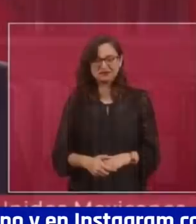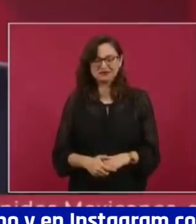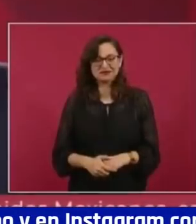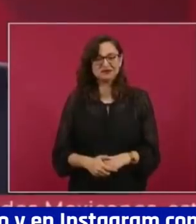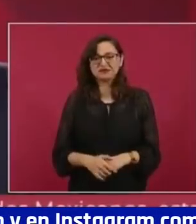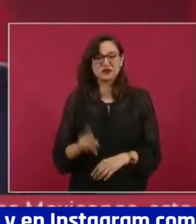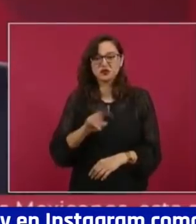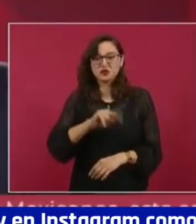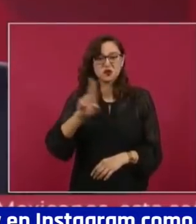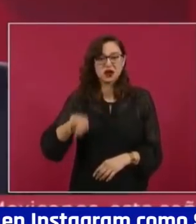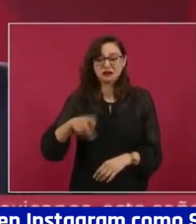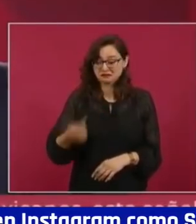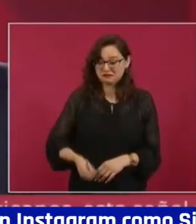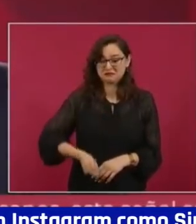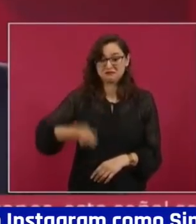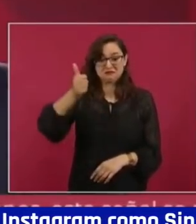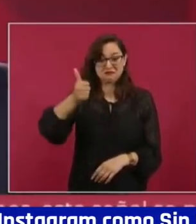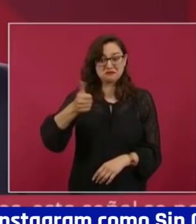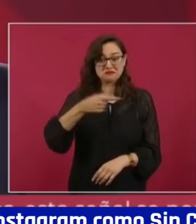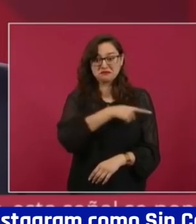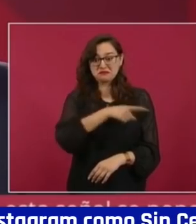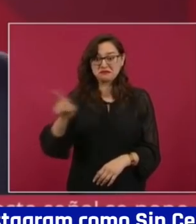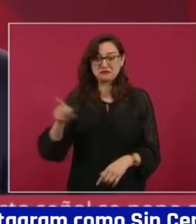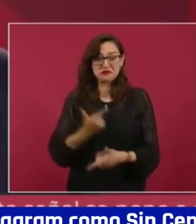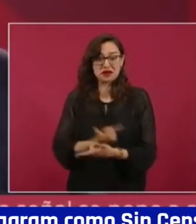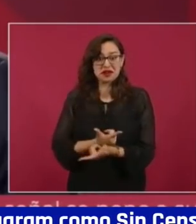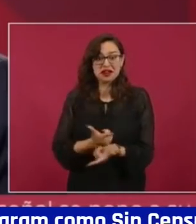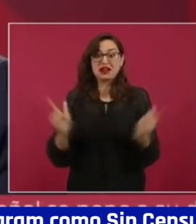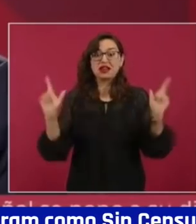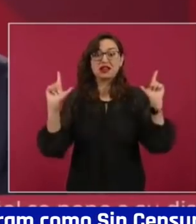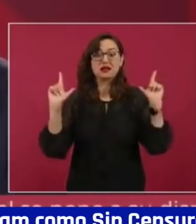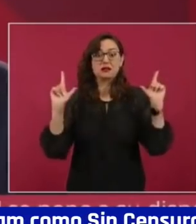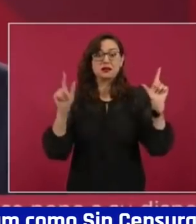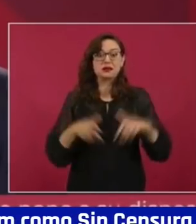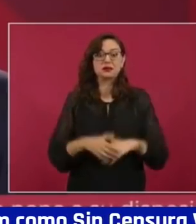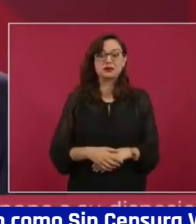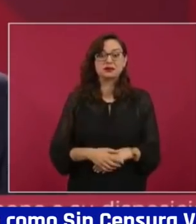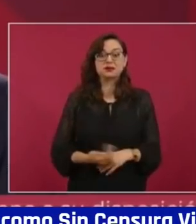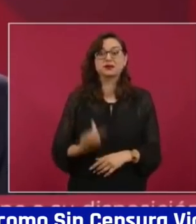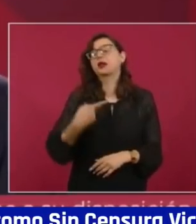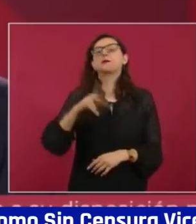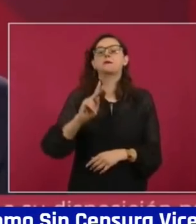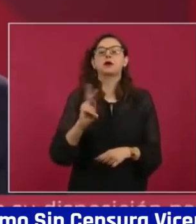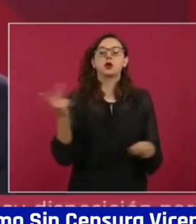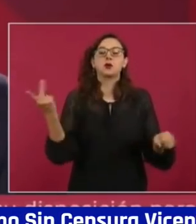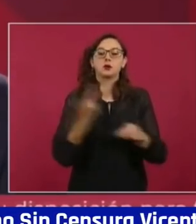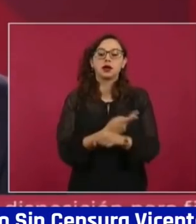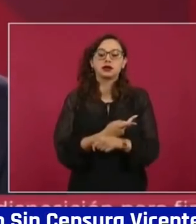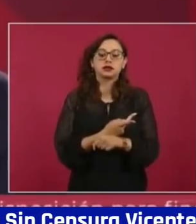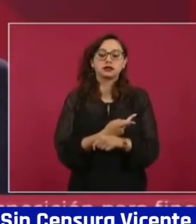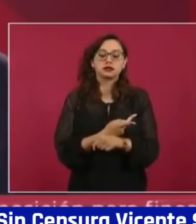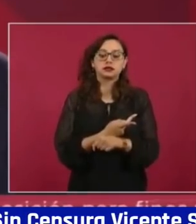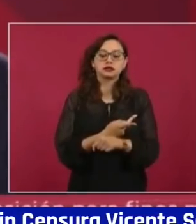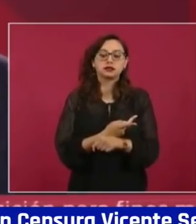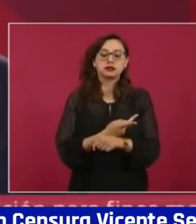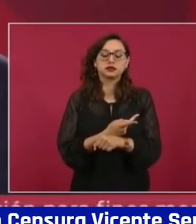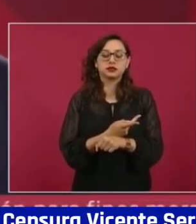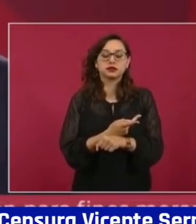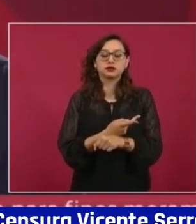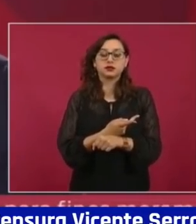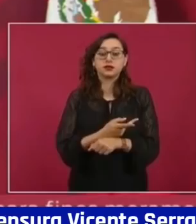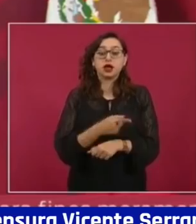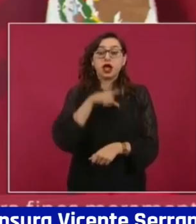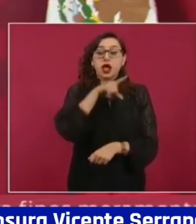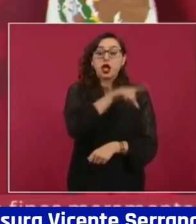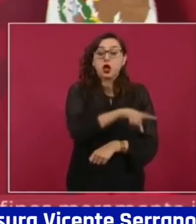lo siento muy convincente al presidente respecto de sus propias palabras, pero sí dijo, yo confío en el fiscal y confío en